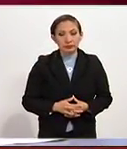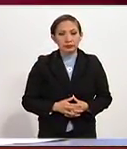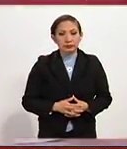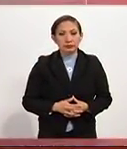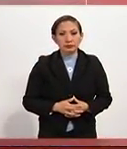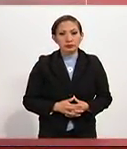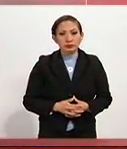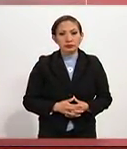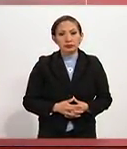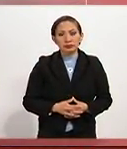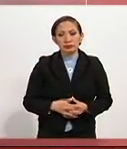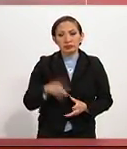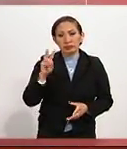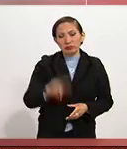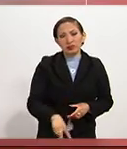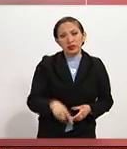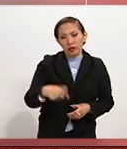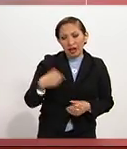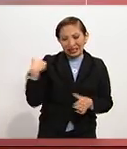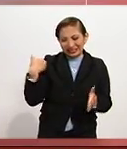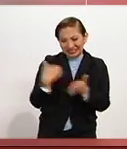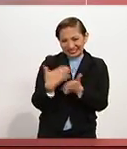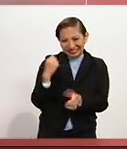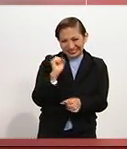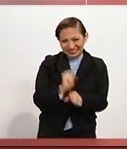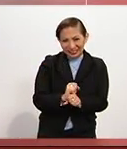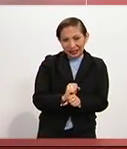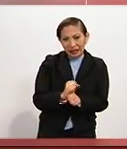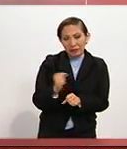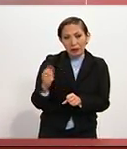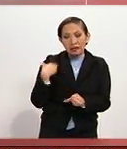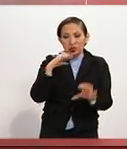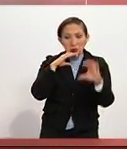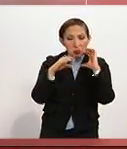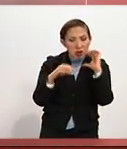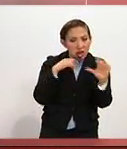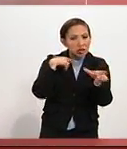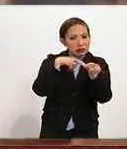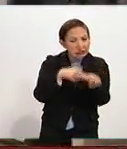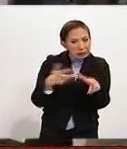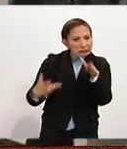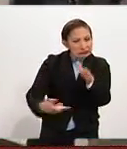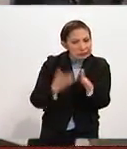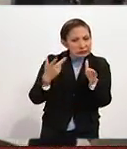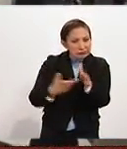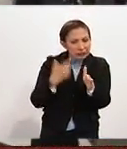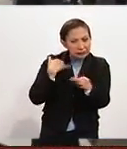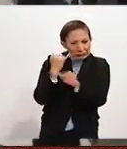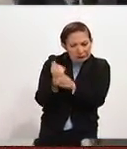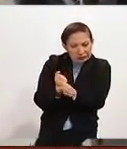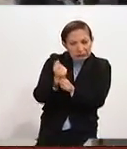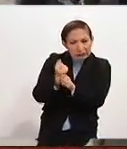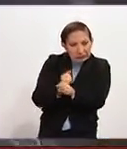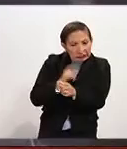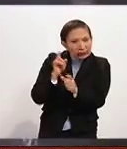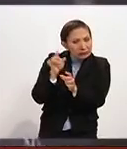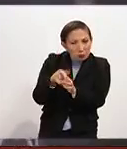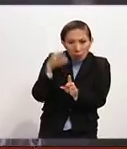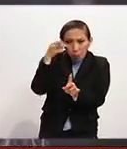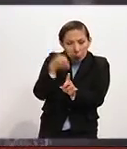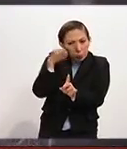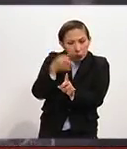Sí, la verdad es que ya son semanas en que los medios de comunicación siguen constantemente, casi como tema